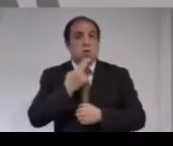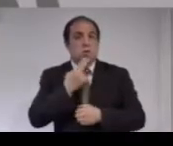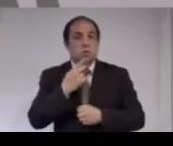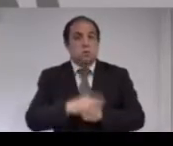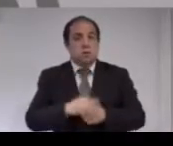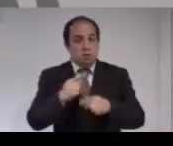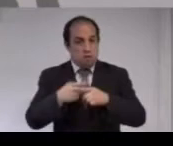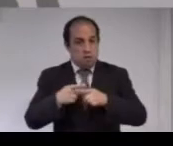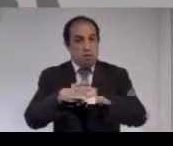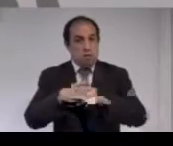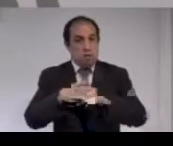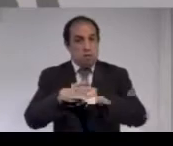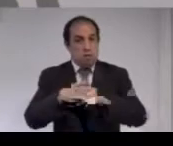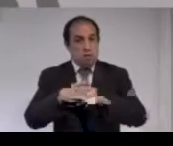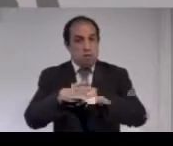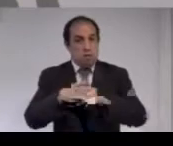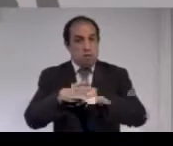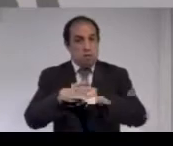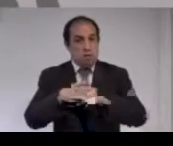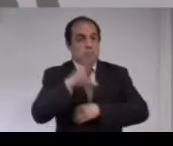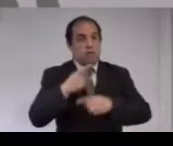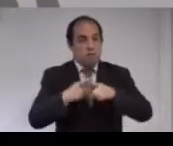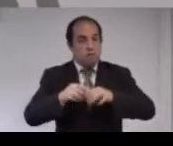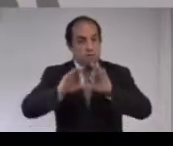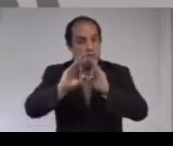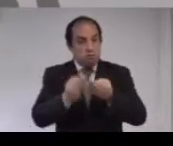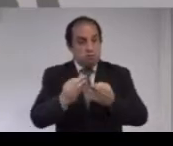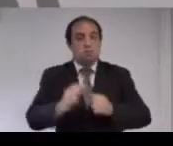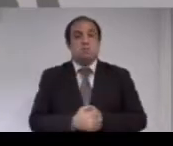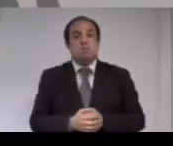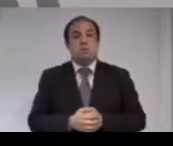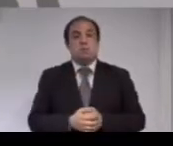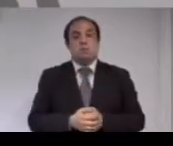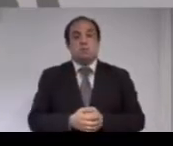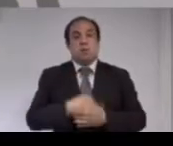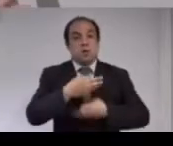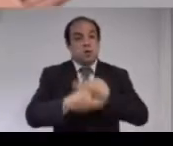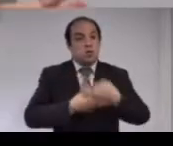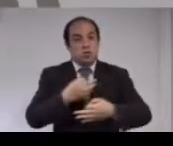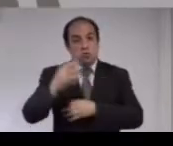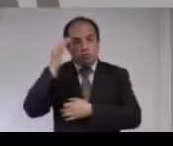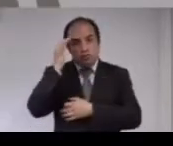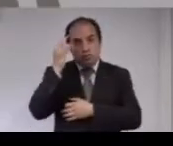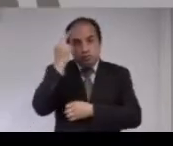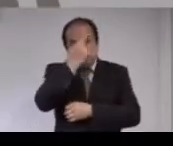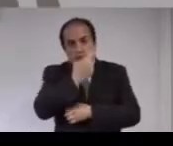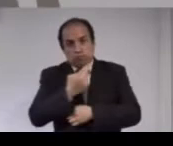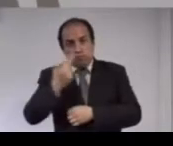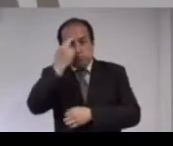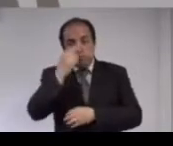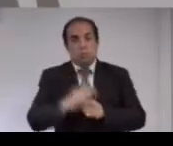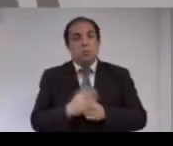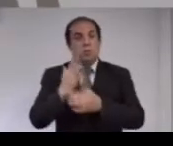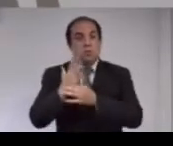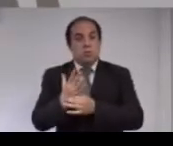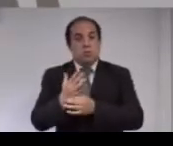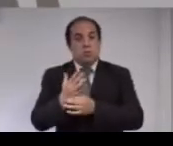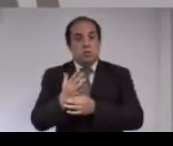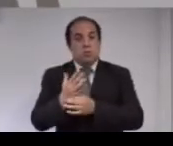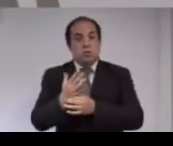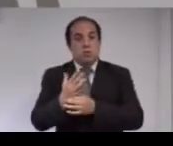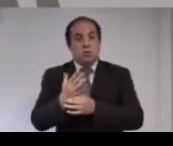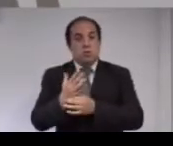de diversos objetos, bombas de diversos tipos, y por supuesto todo se está analizando, como lo comentaba el maestro Ulises